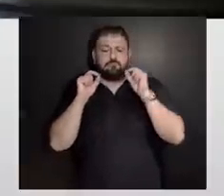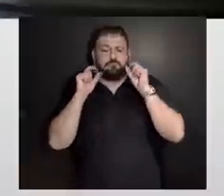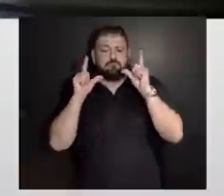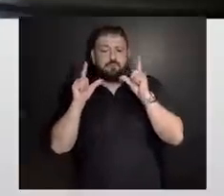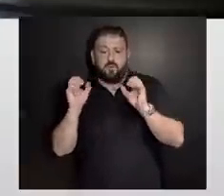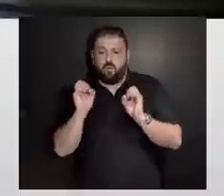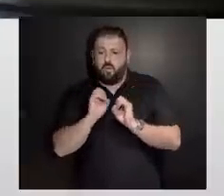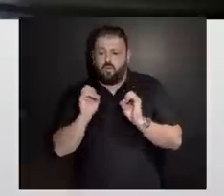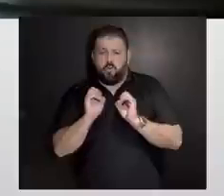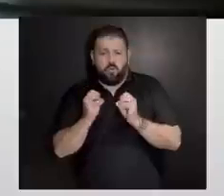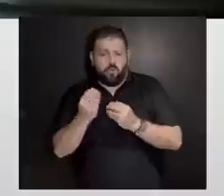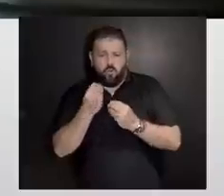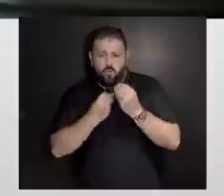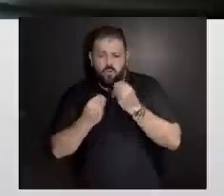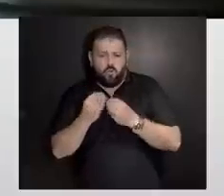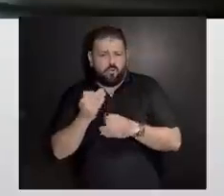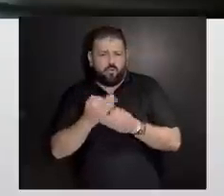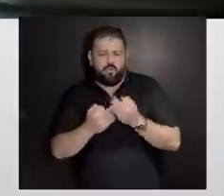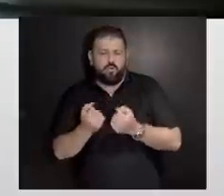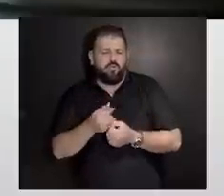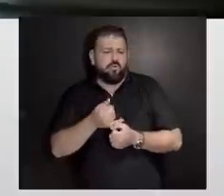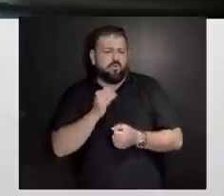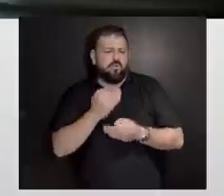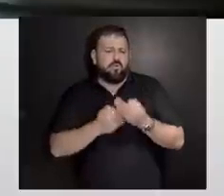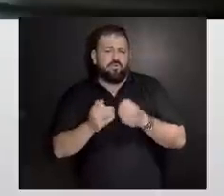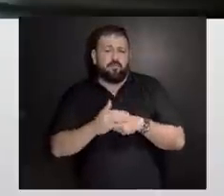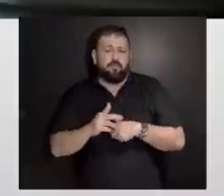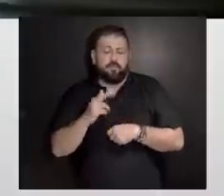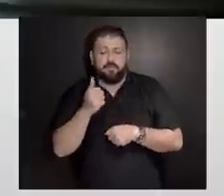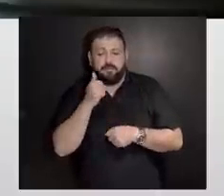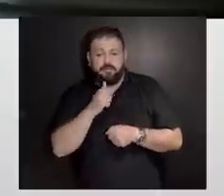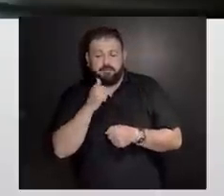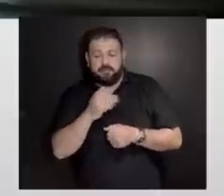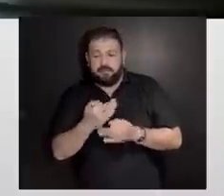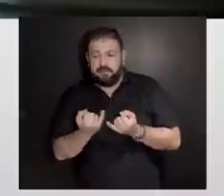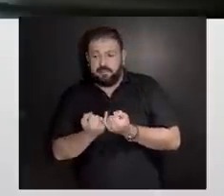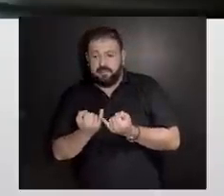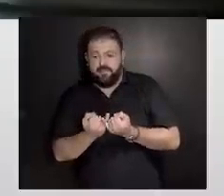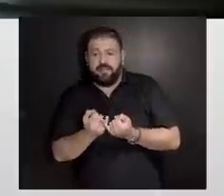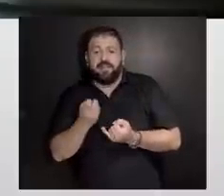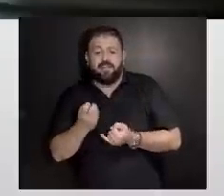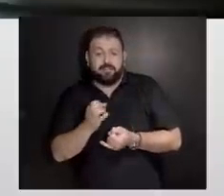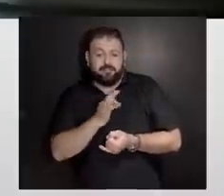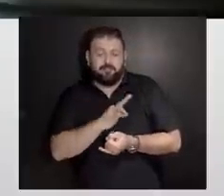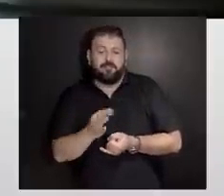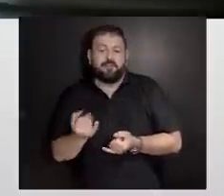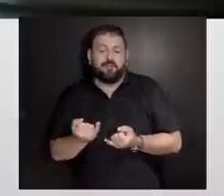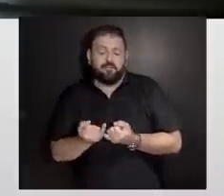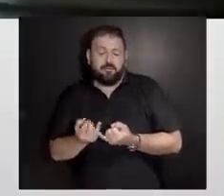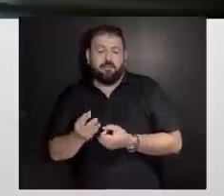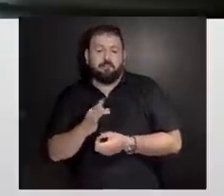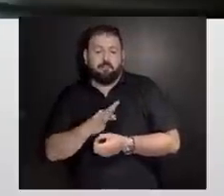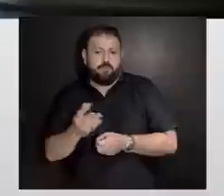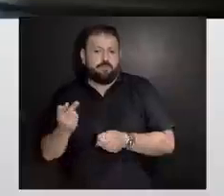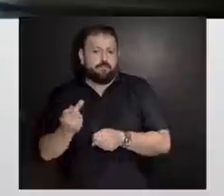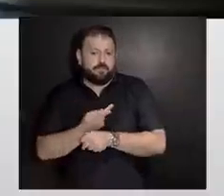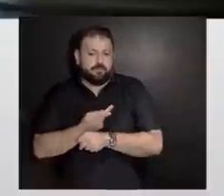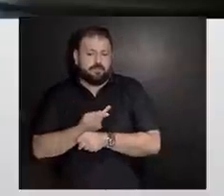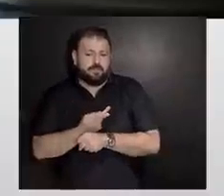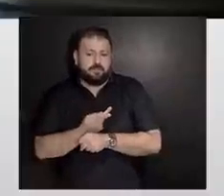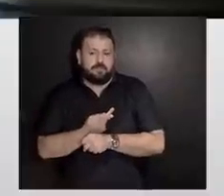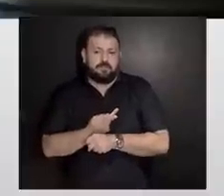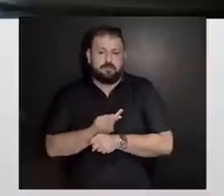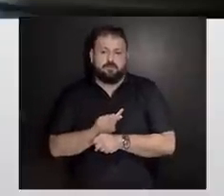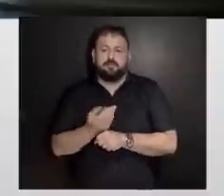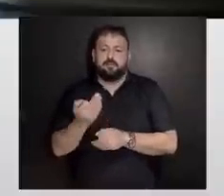ningún alimento, realizamos una medición y esto es mayor a 126 miligramos, ya lo consideramos también como